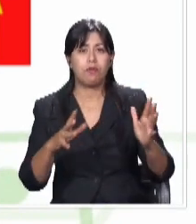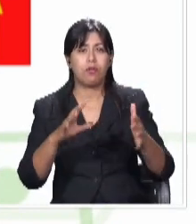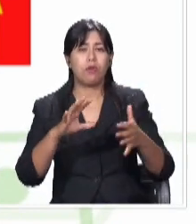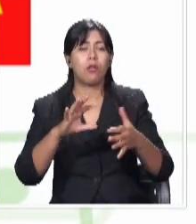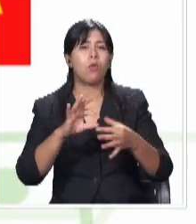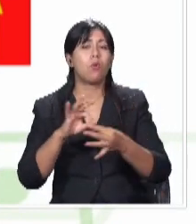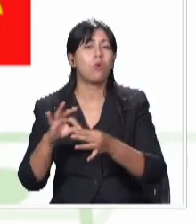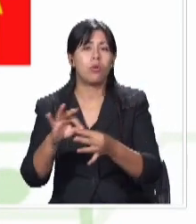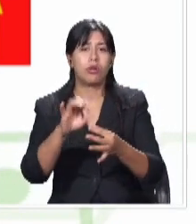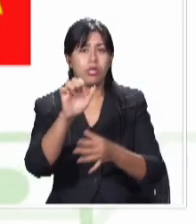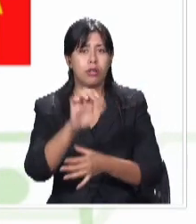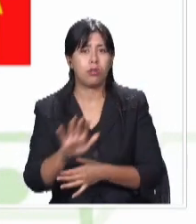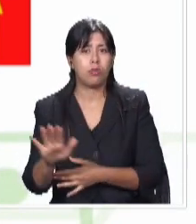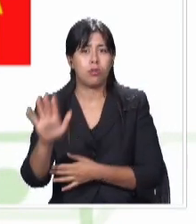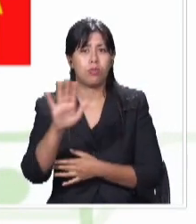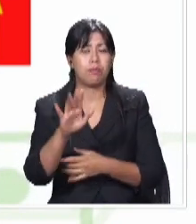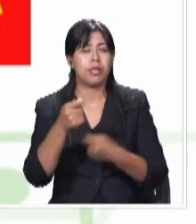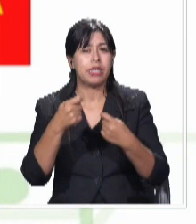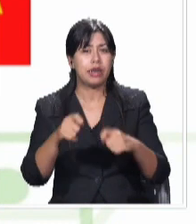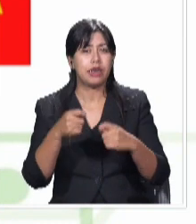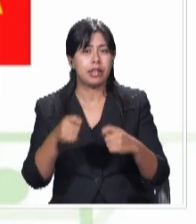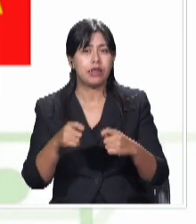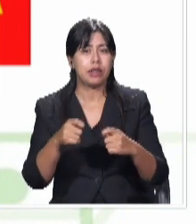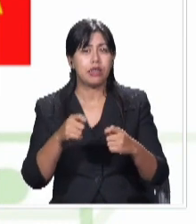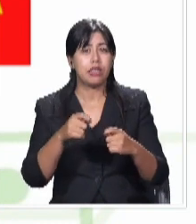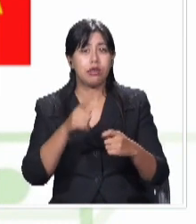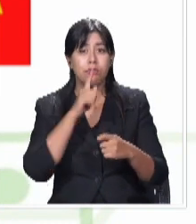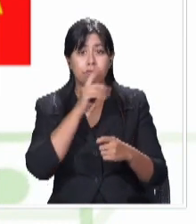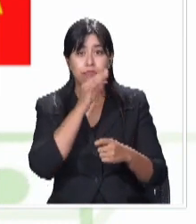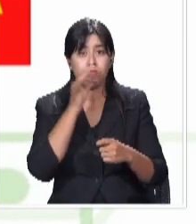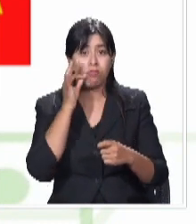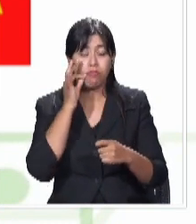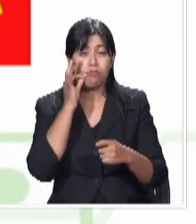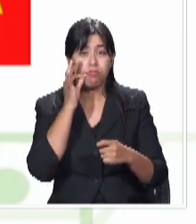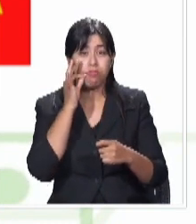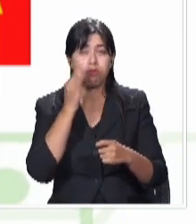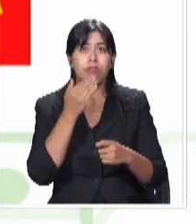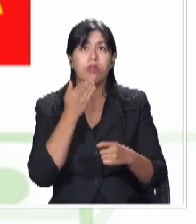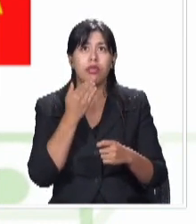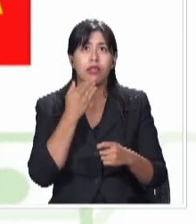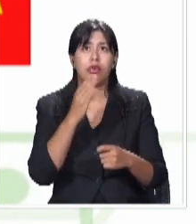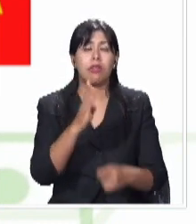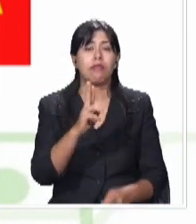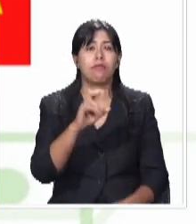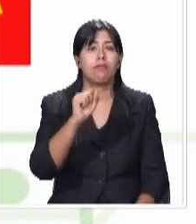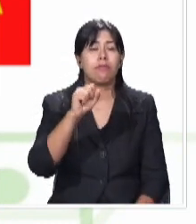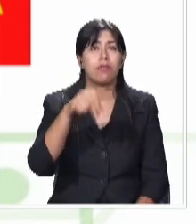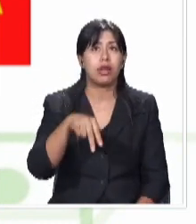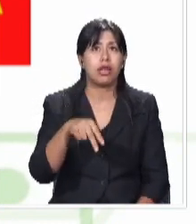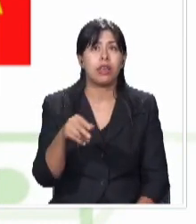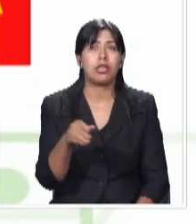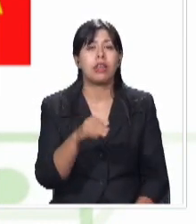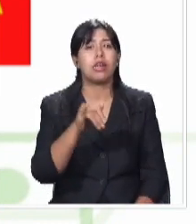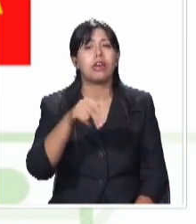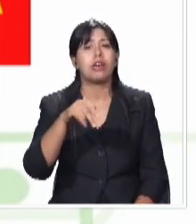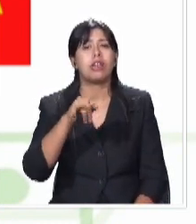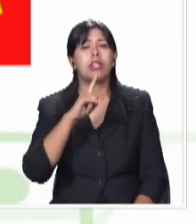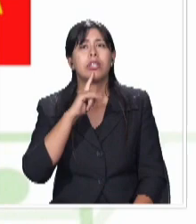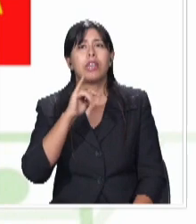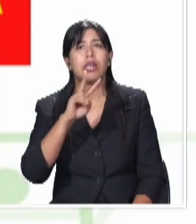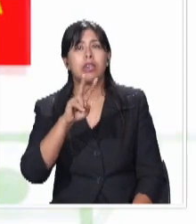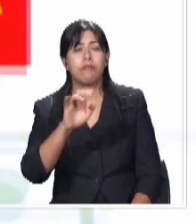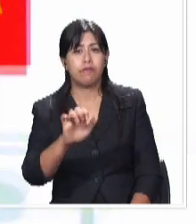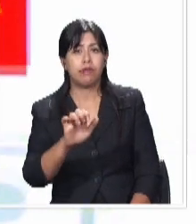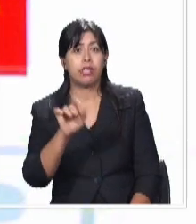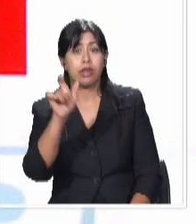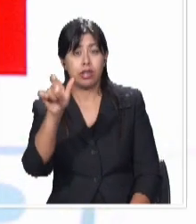proyecto a 10 años que intenta dilucidar los secretos de este cerebro. Está el Brain Initiative, impulsado por el presidente Obama. De aquí tuvieron a Rafael